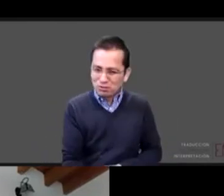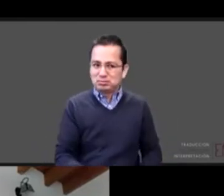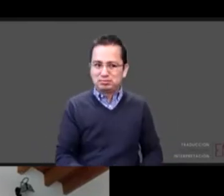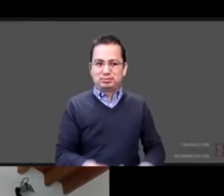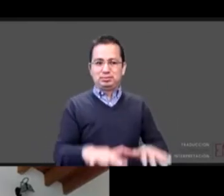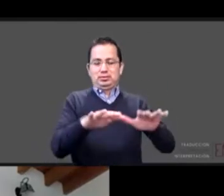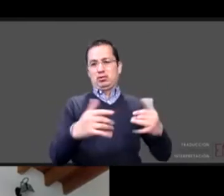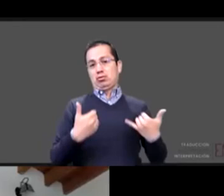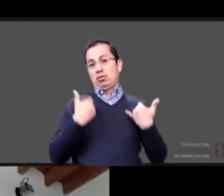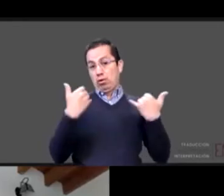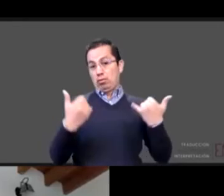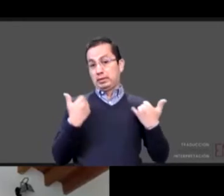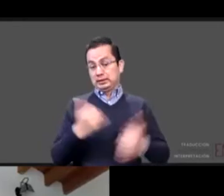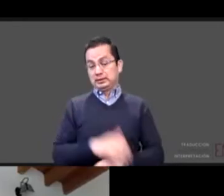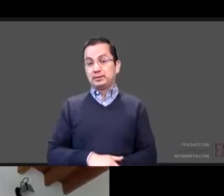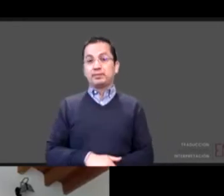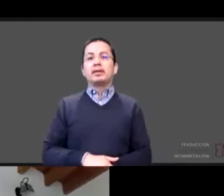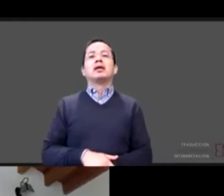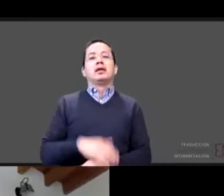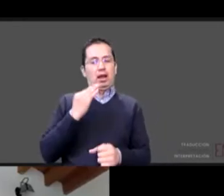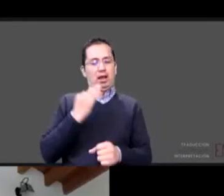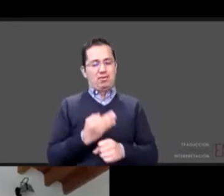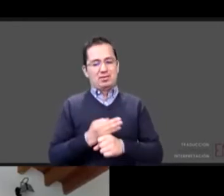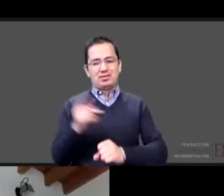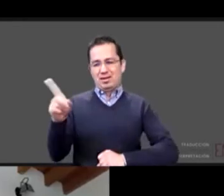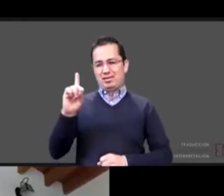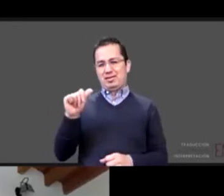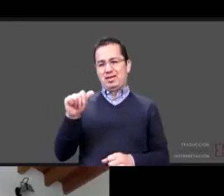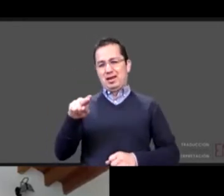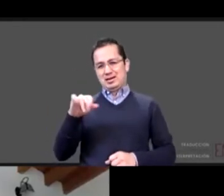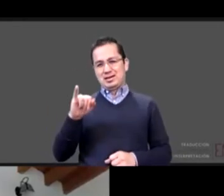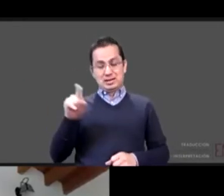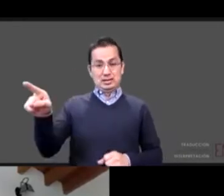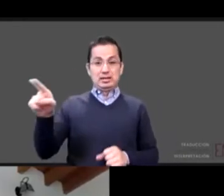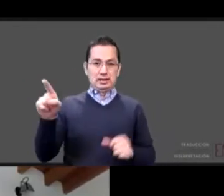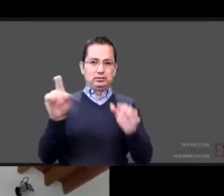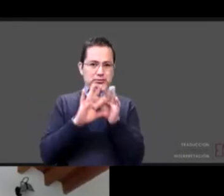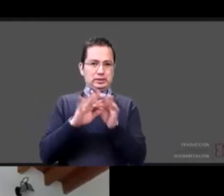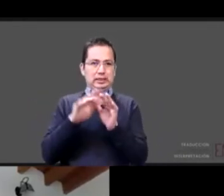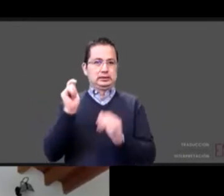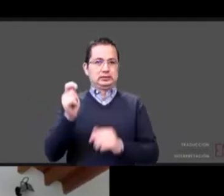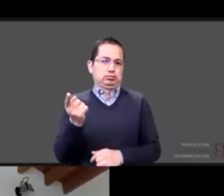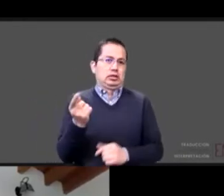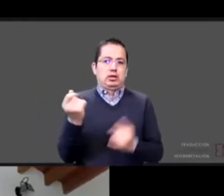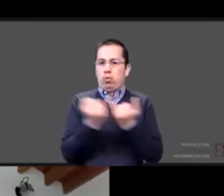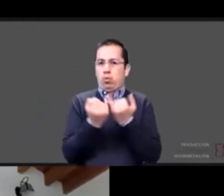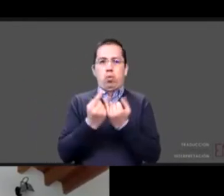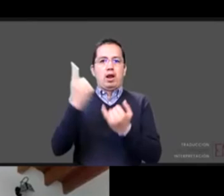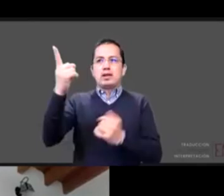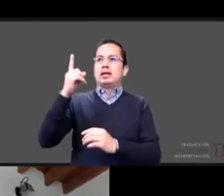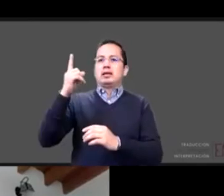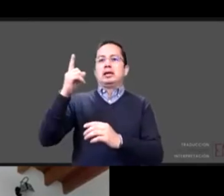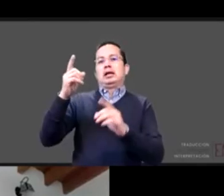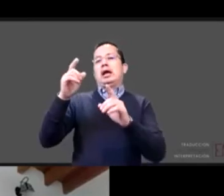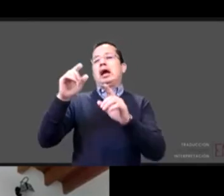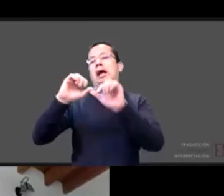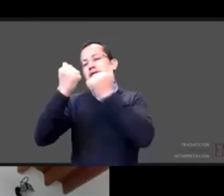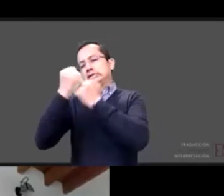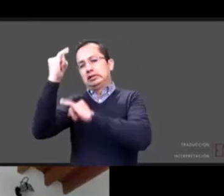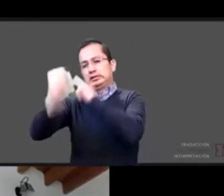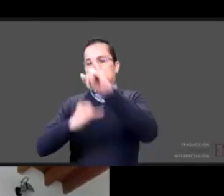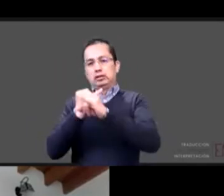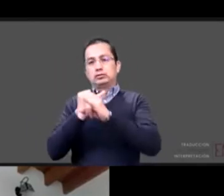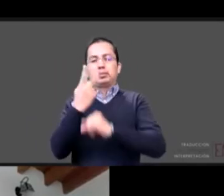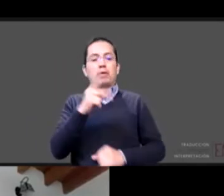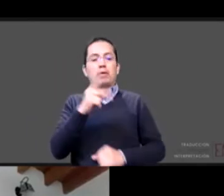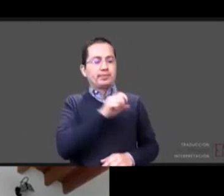continuum, que bueno que lo señala Dani, porque pues es como nos los piden también los organismos internacionales, ¿verdad? CIPINA, porque tiene acotado por su ley ver